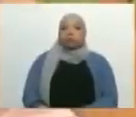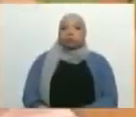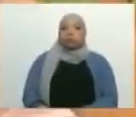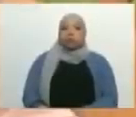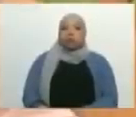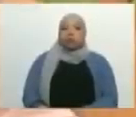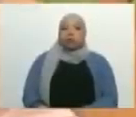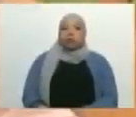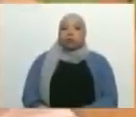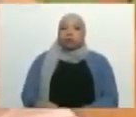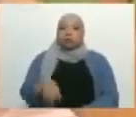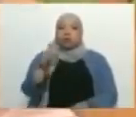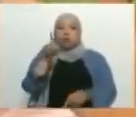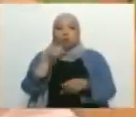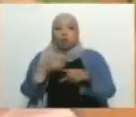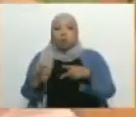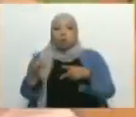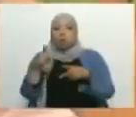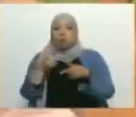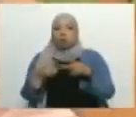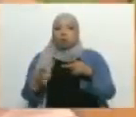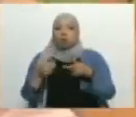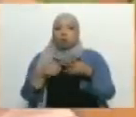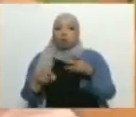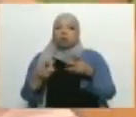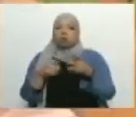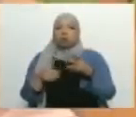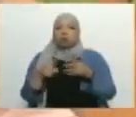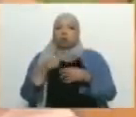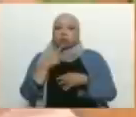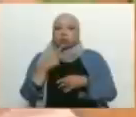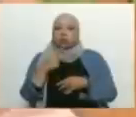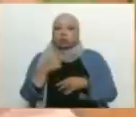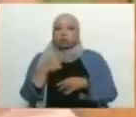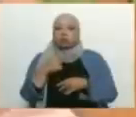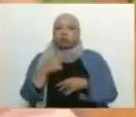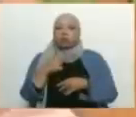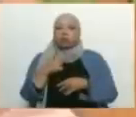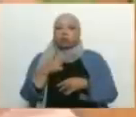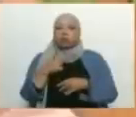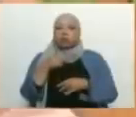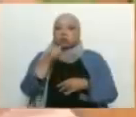de calidad. ¿Dónde está la Coromoto? ¿Quién pintó eso?